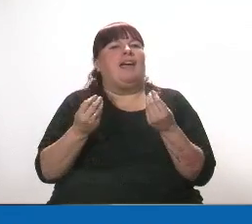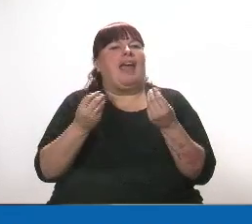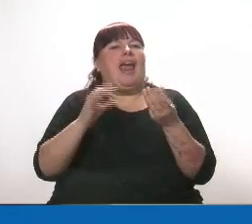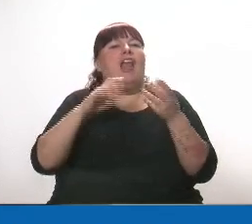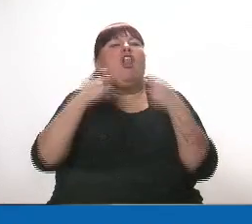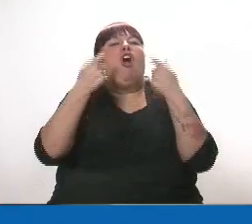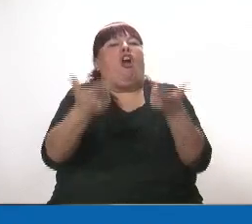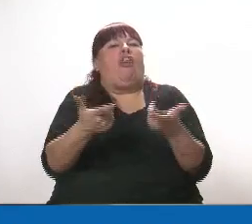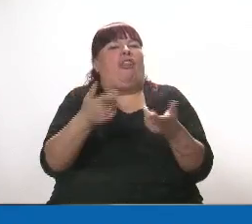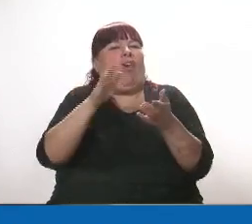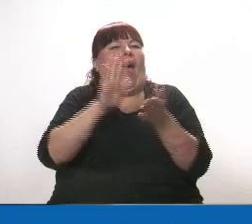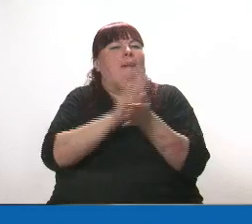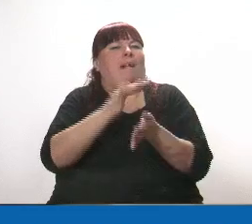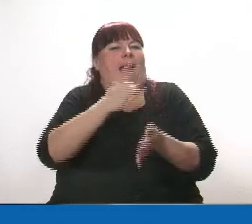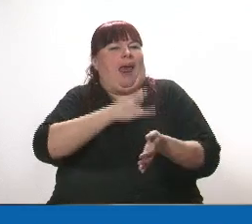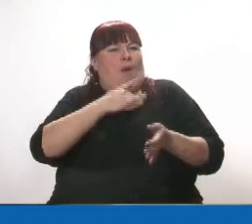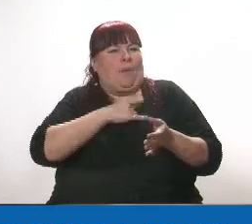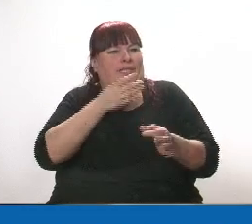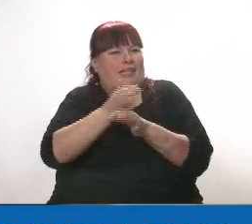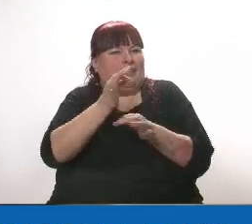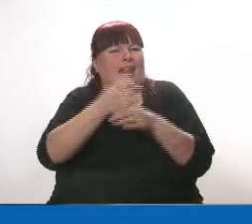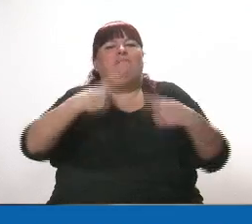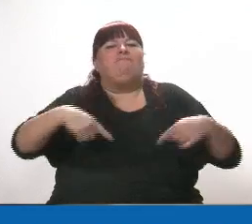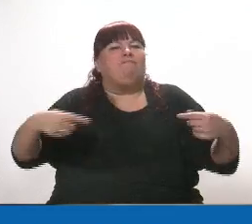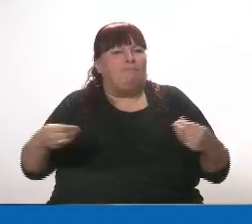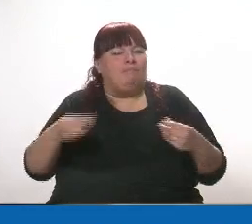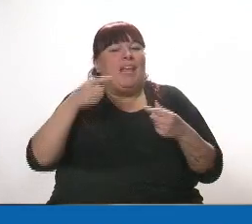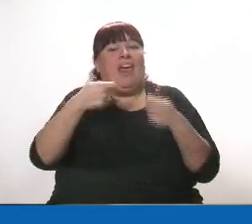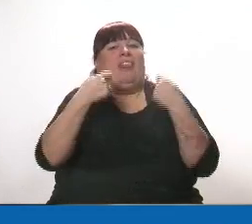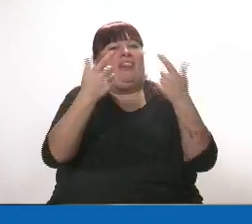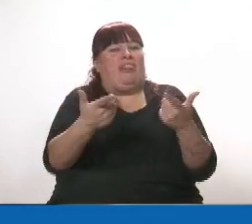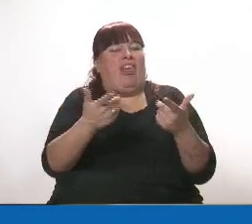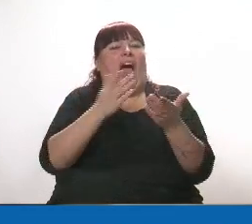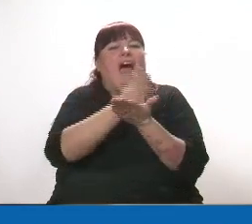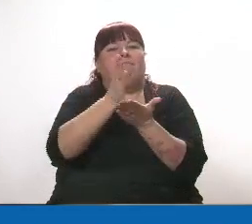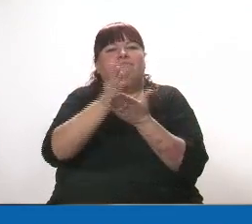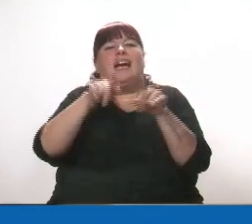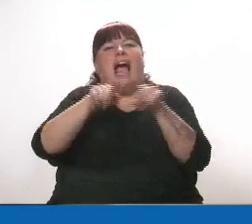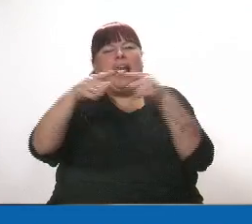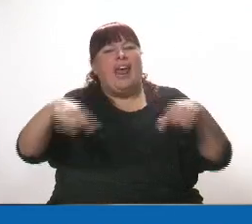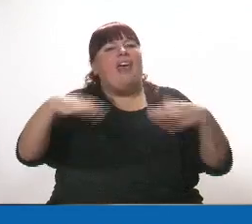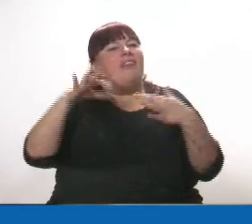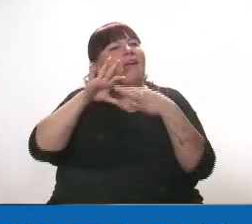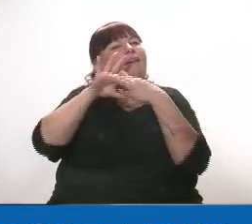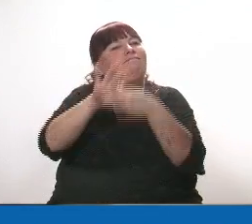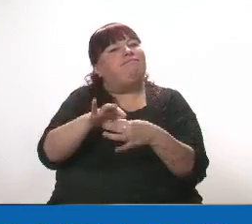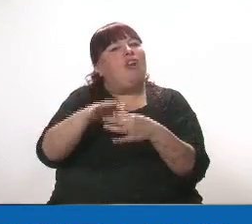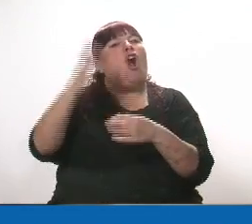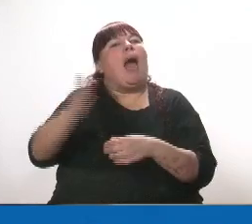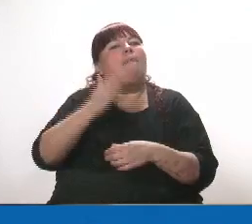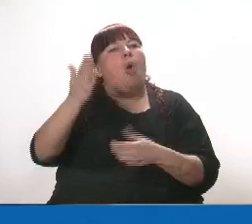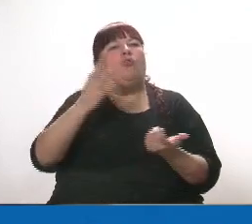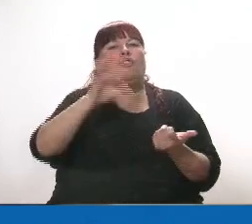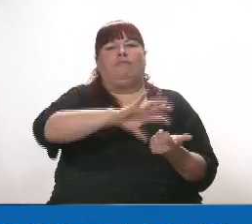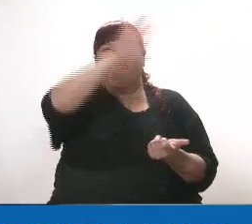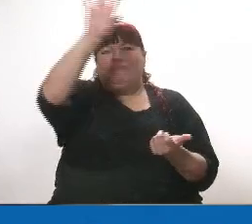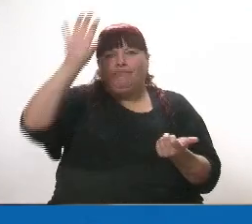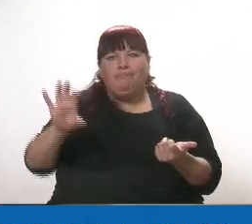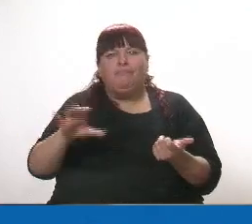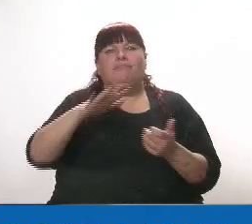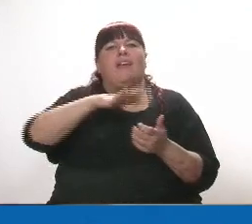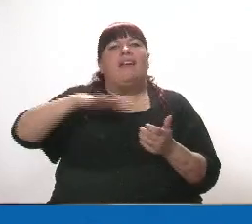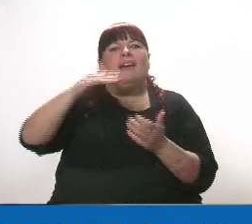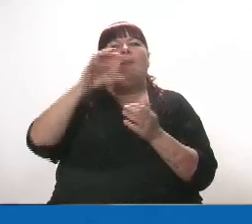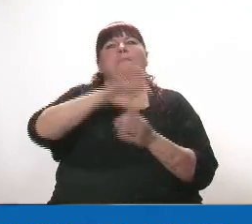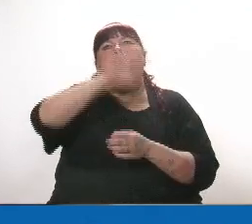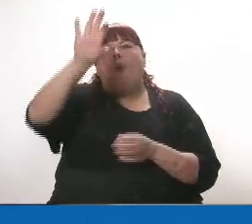académica Porque esa oferta académica tiene que tener un anclaje con los sectores productivos de las regiones de las zonas